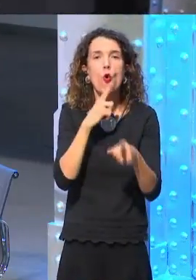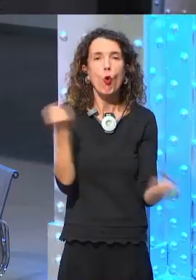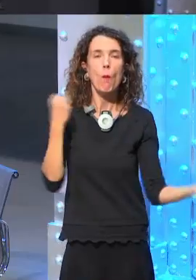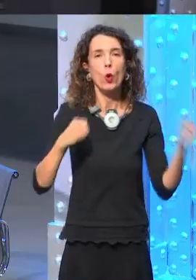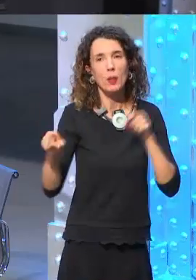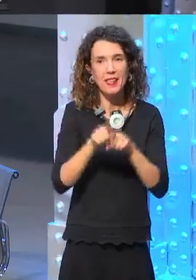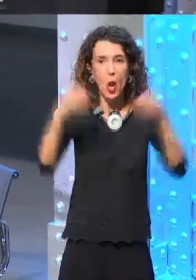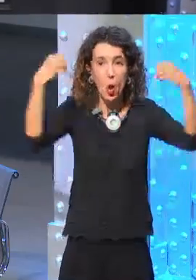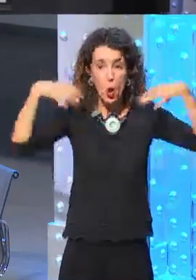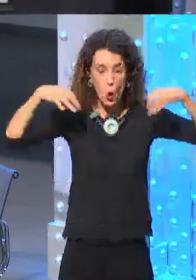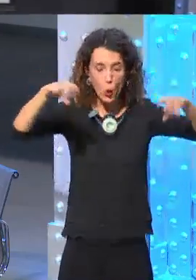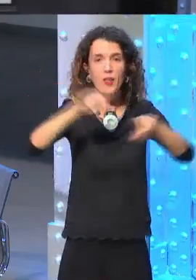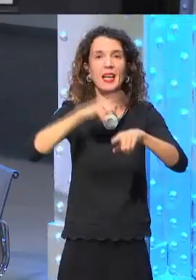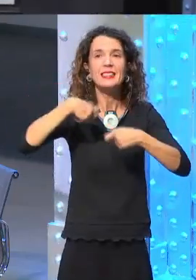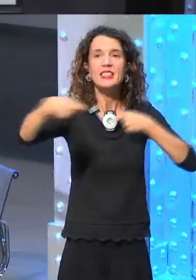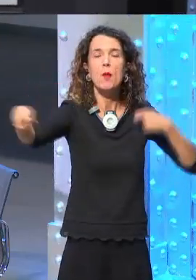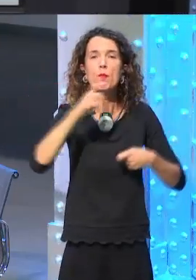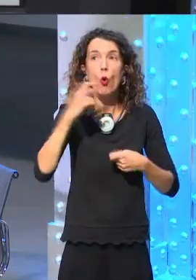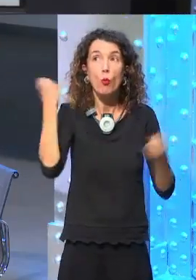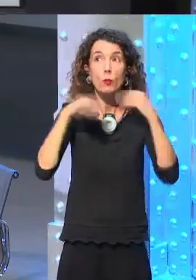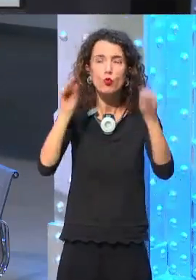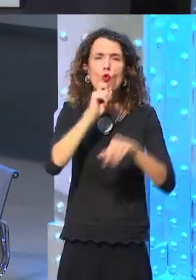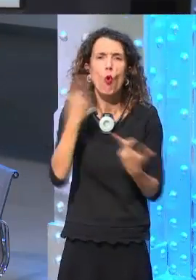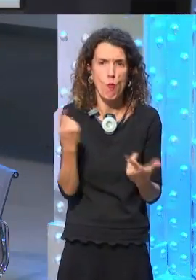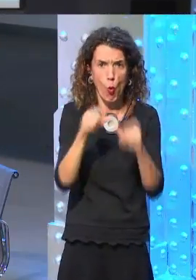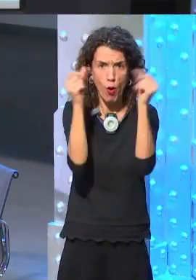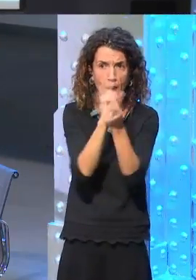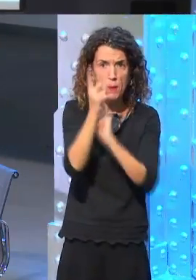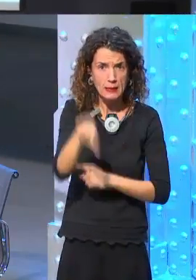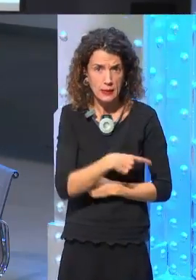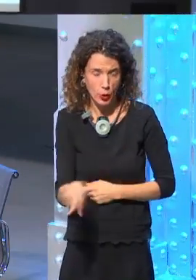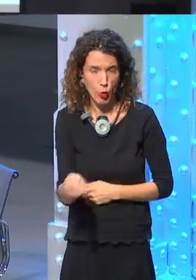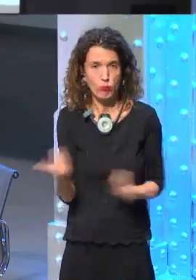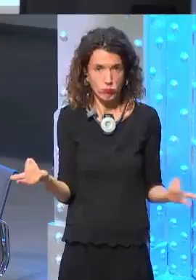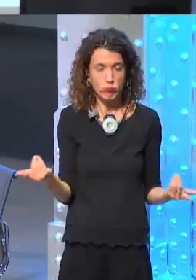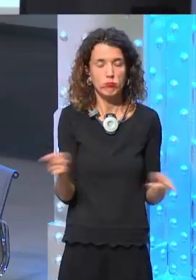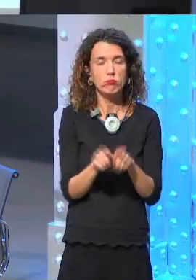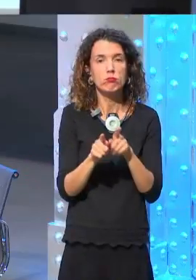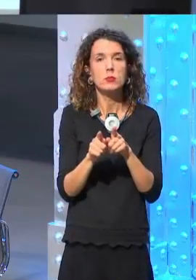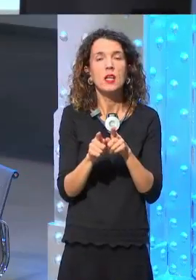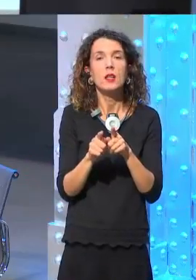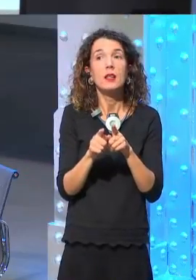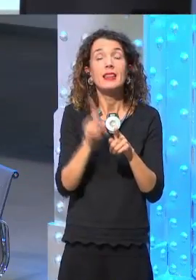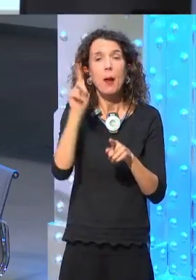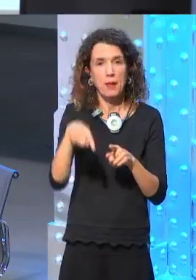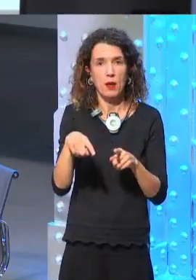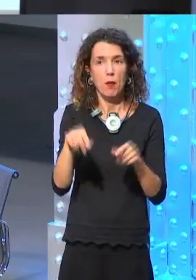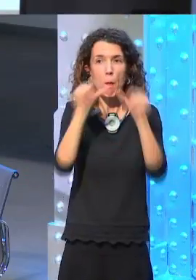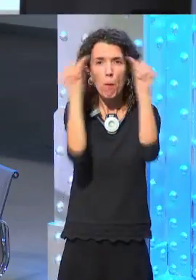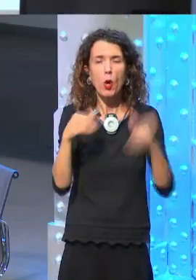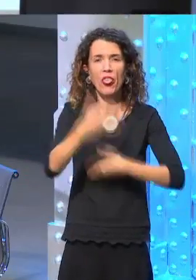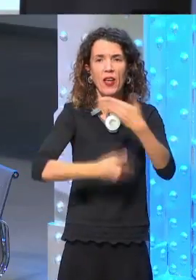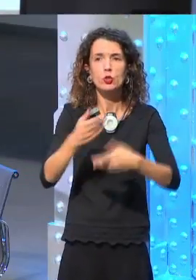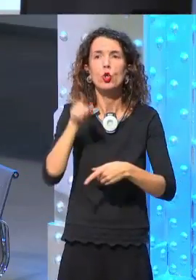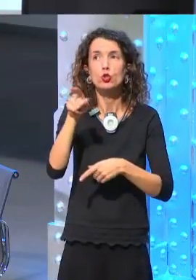de las luces a lo largo del tiempo. Ahí hay una dimensión procedural sobre cómo puede ir